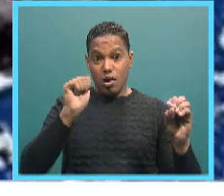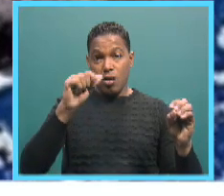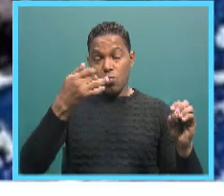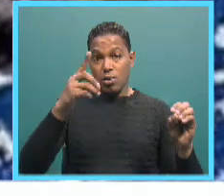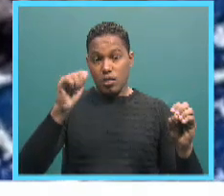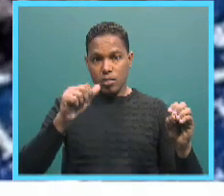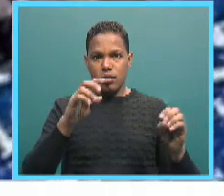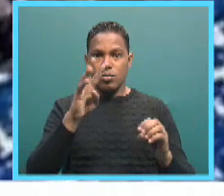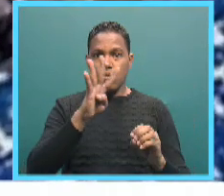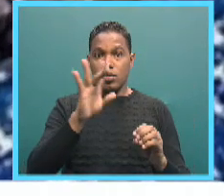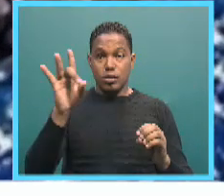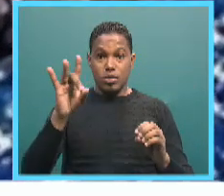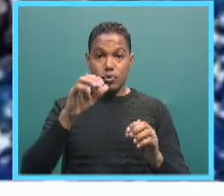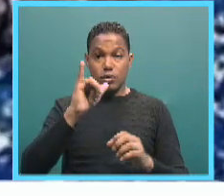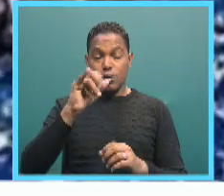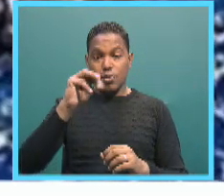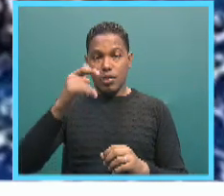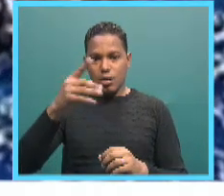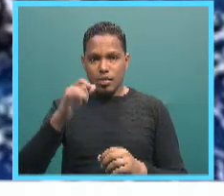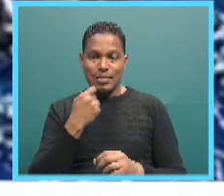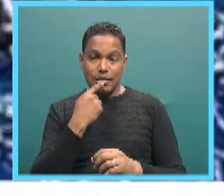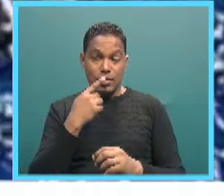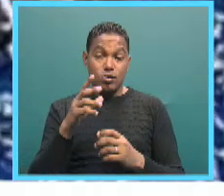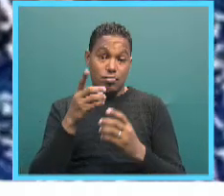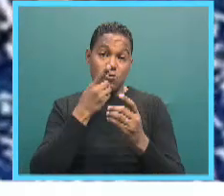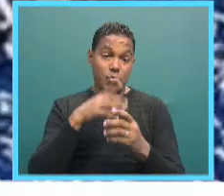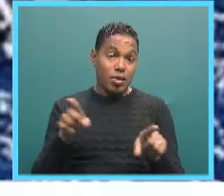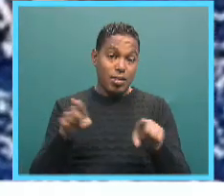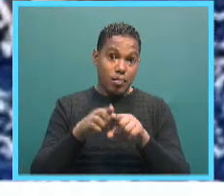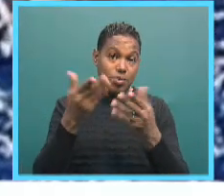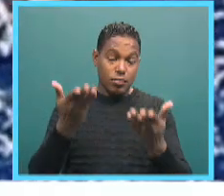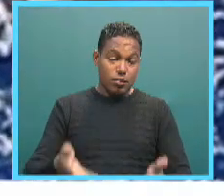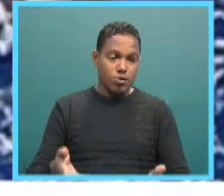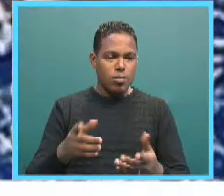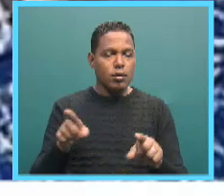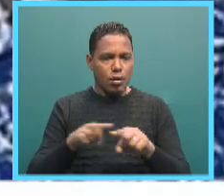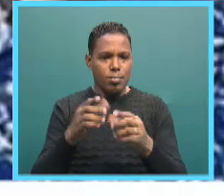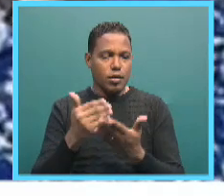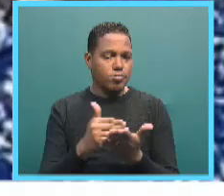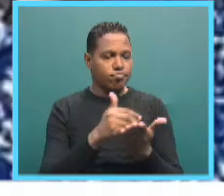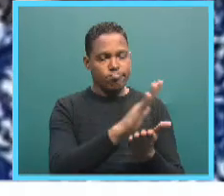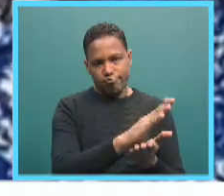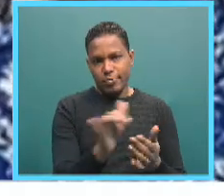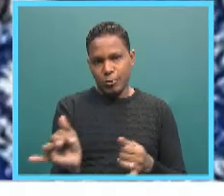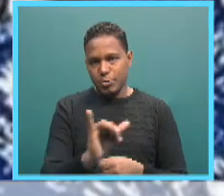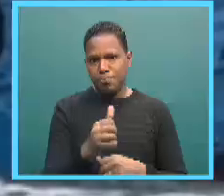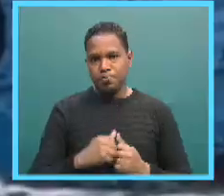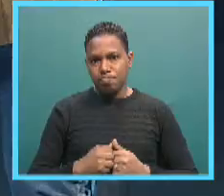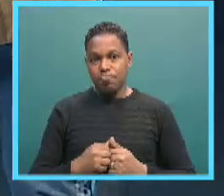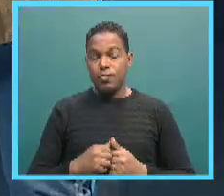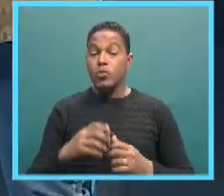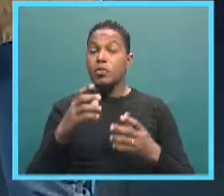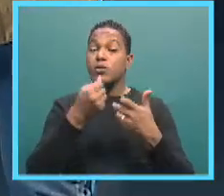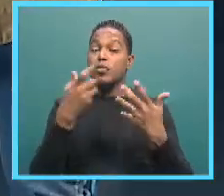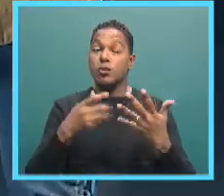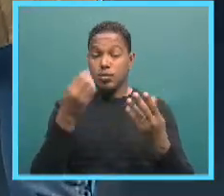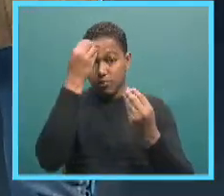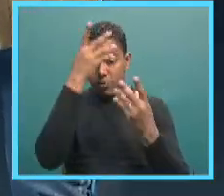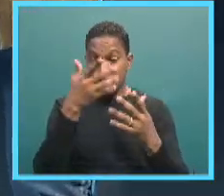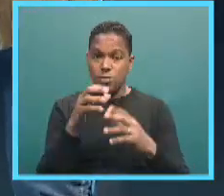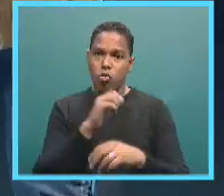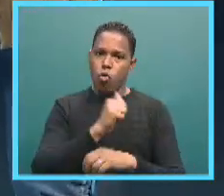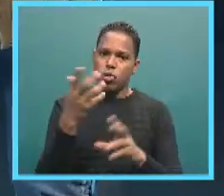48 migrantes que también dijeron ser dominicanos y fueron igualmente repatriados. Tendremos los detalles de esta información